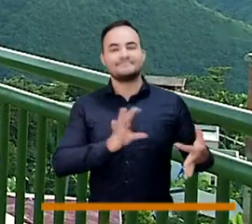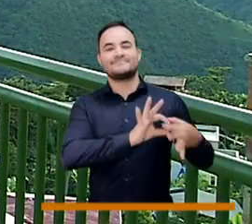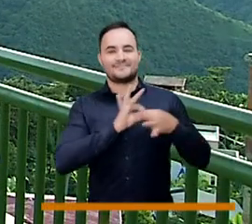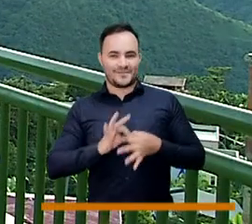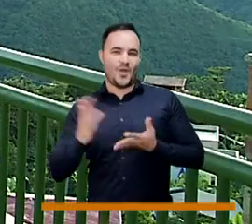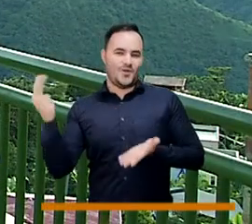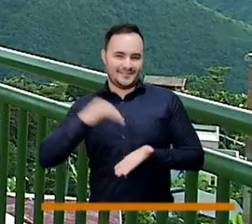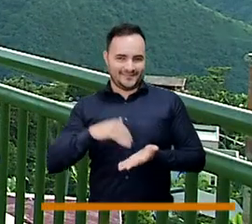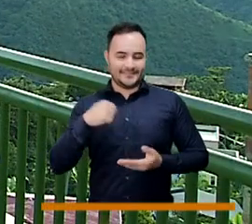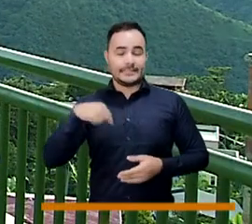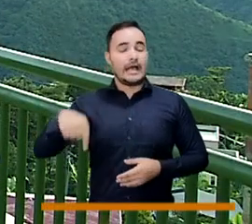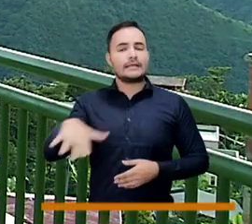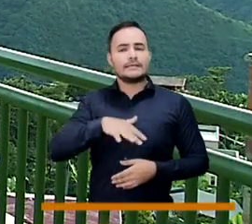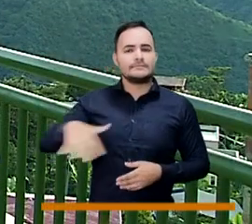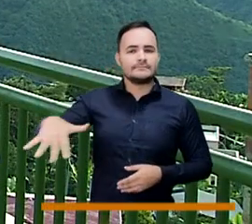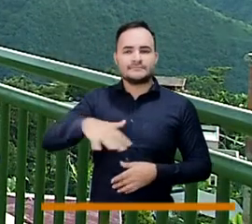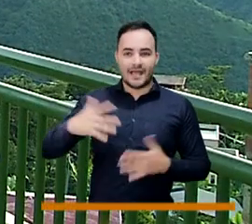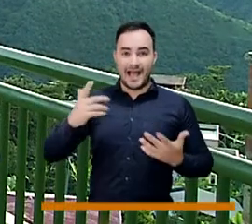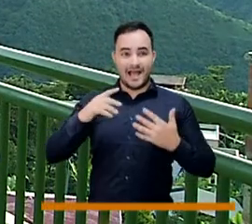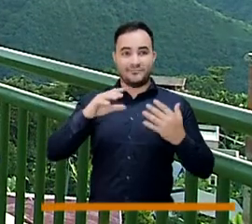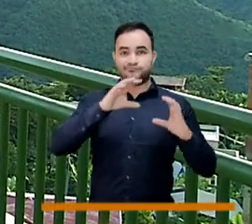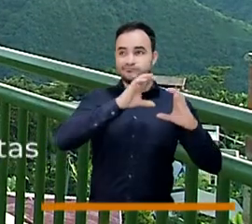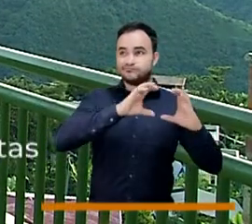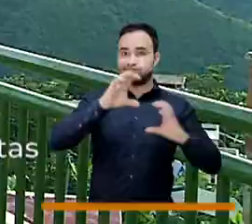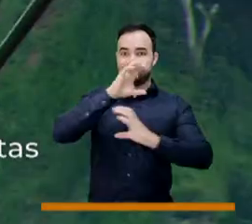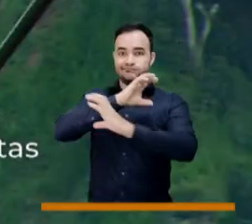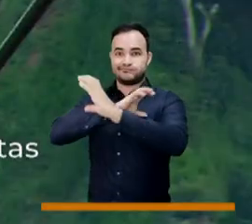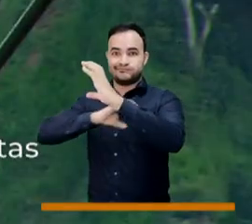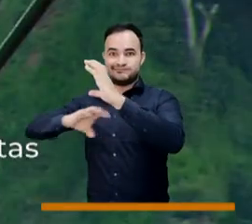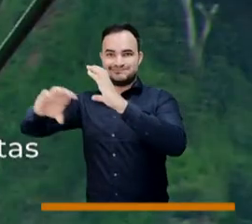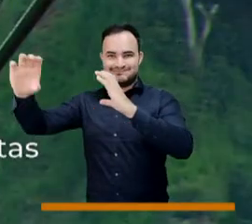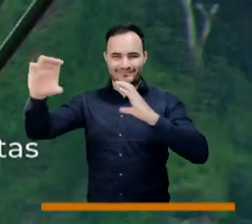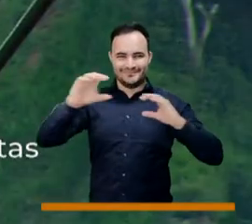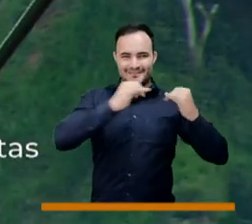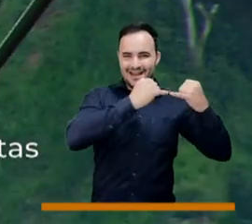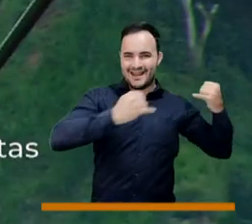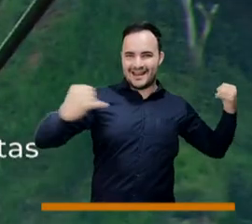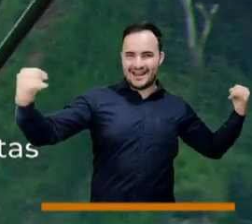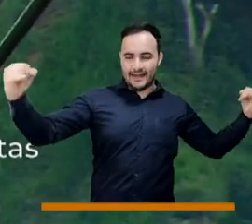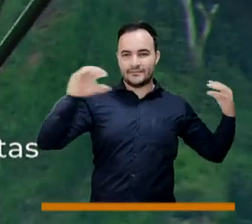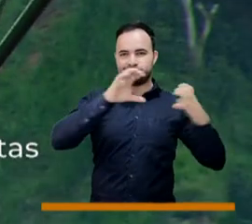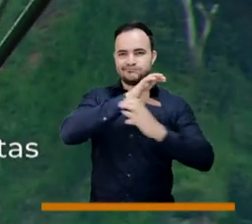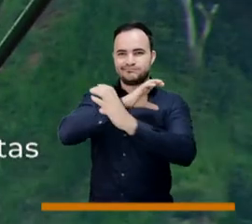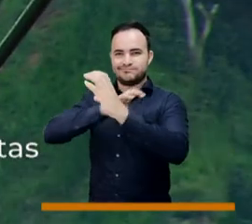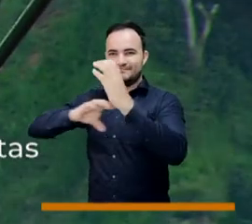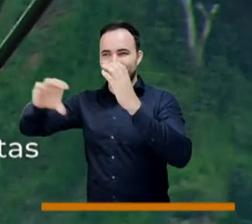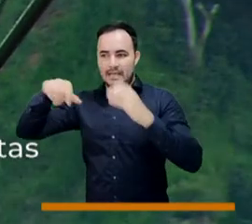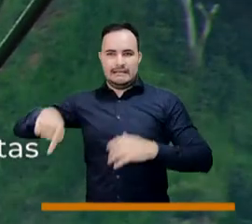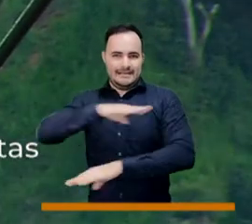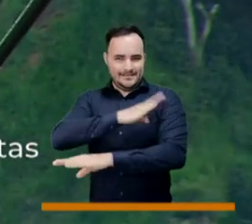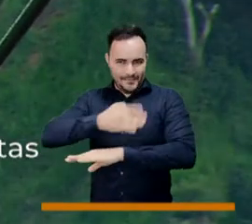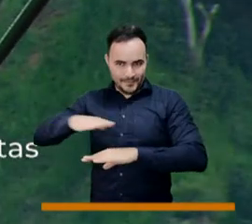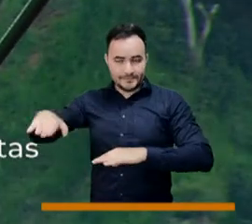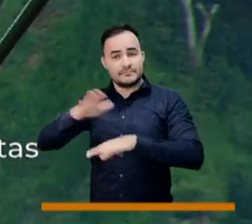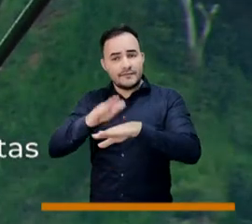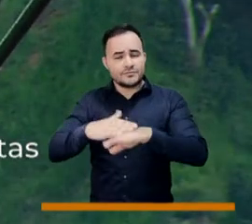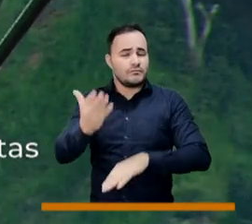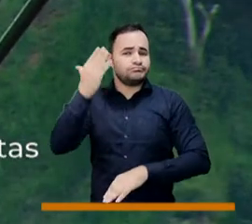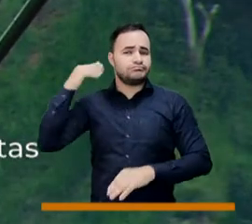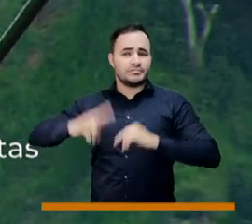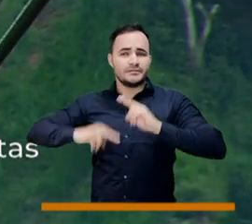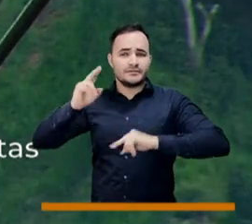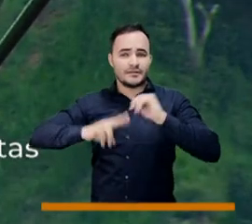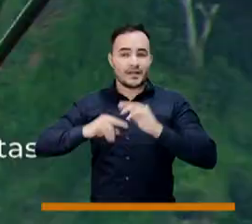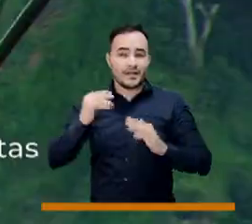Retomamos desde las instalaciones del teleférico San Sebastián de Palmitas. Desde la construcción de este cable en el